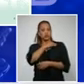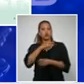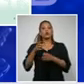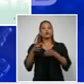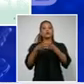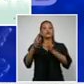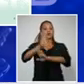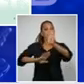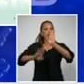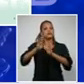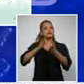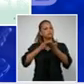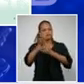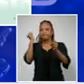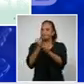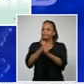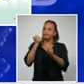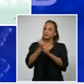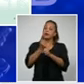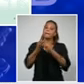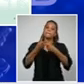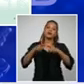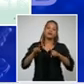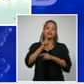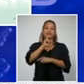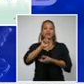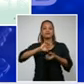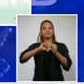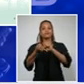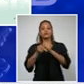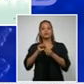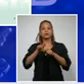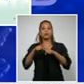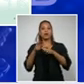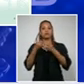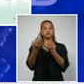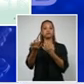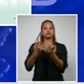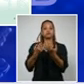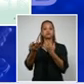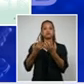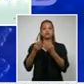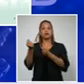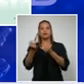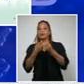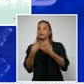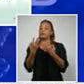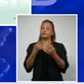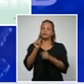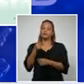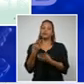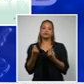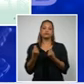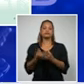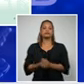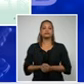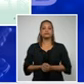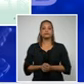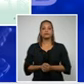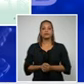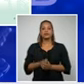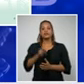trabajan, pero es difícil por el movimiento y el tránsito por esta provincia. De los